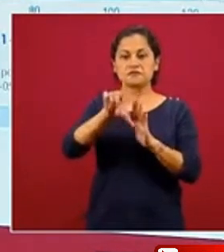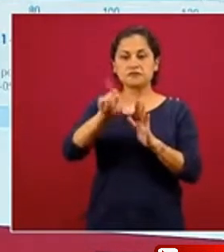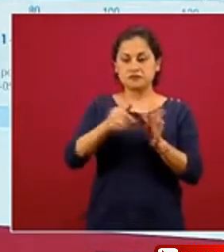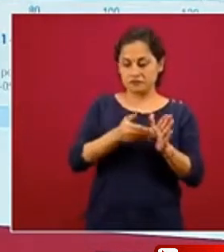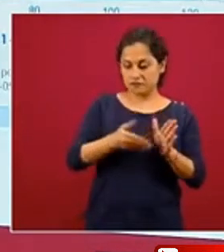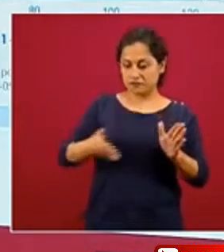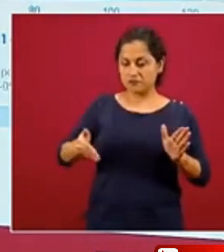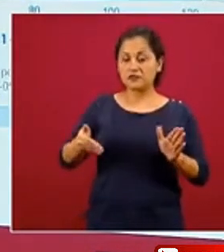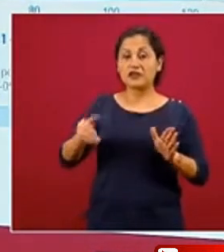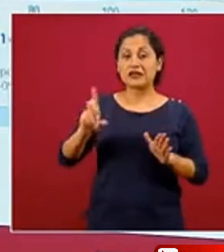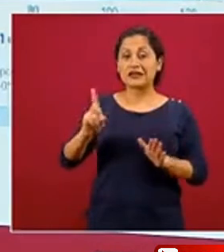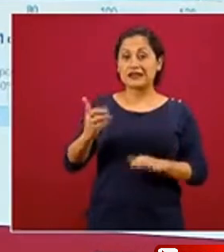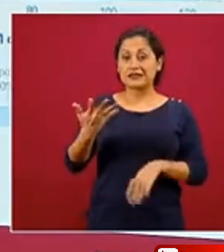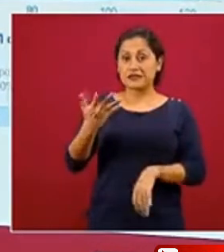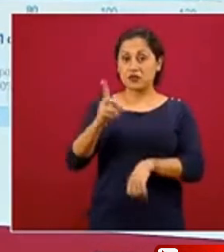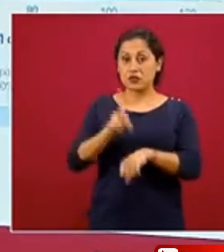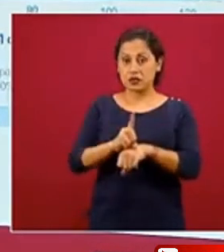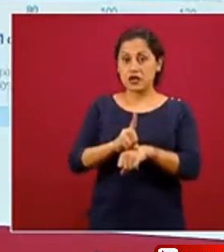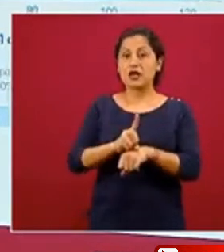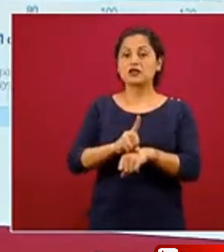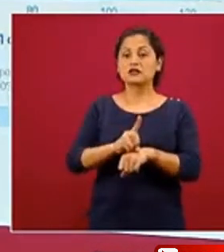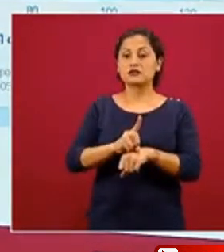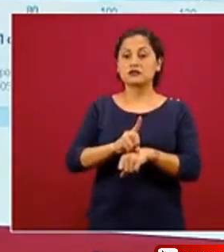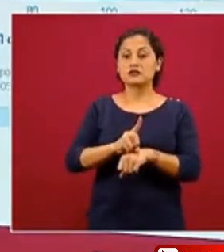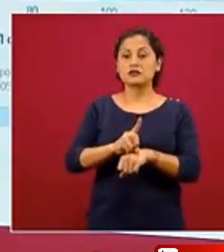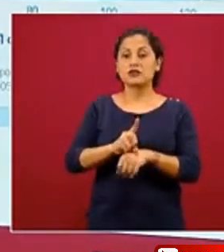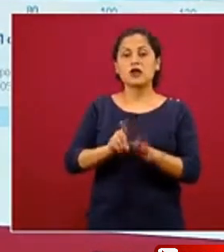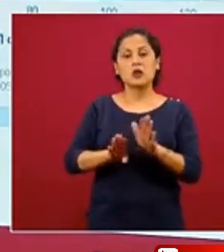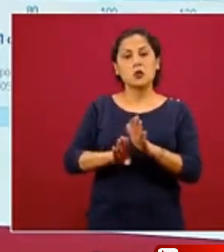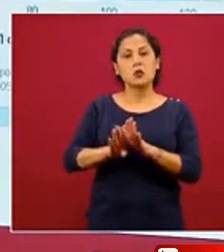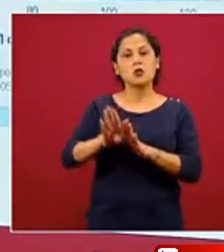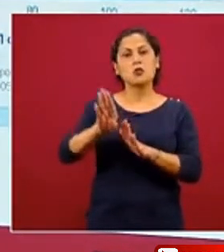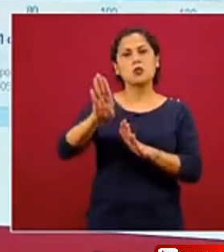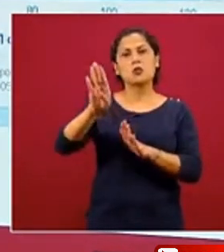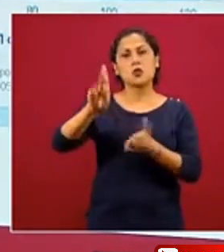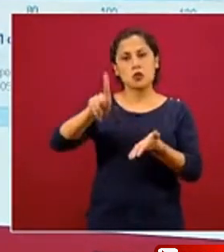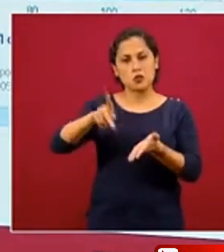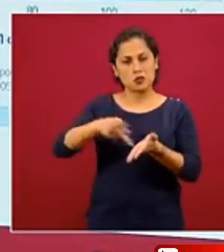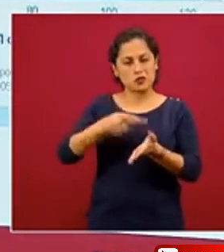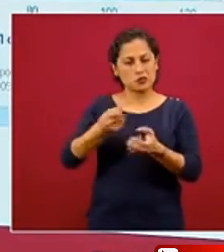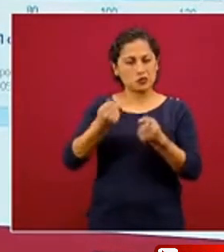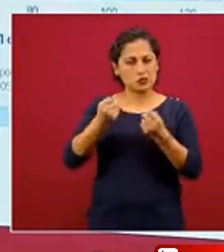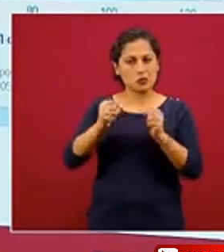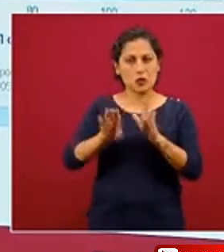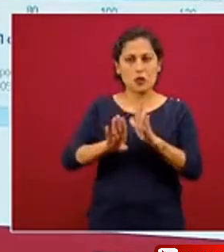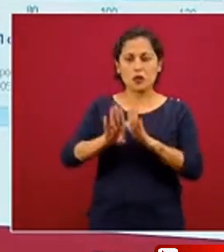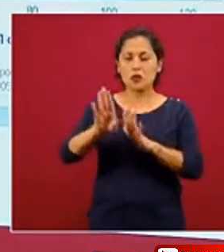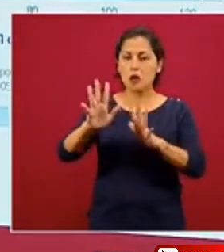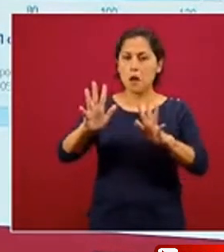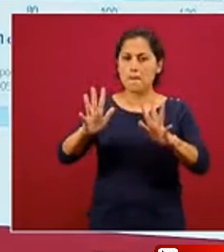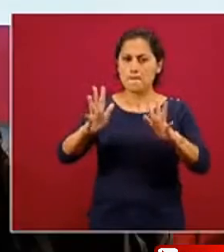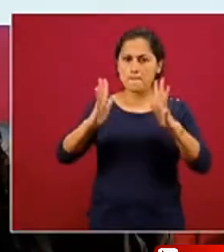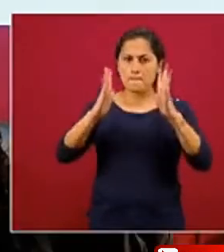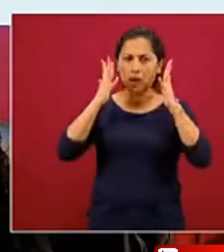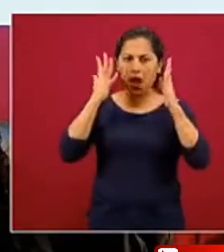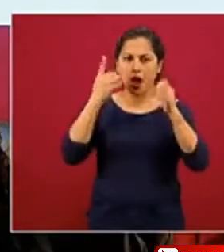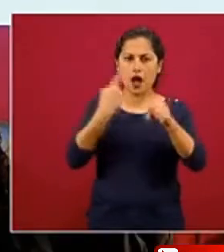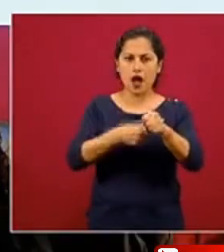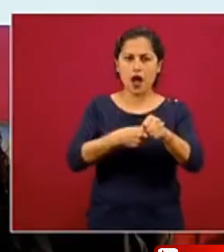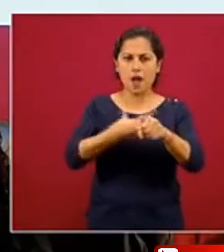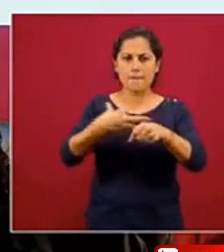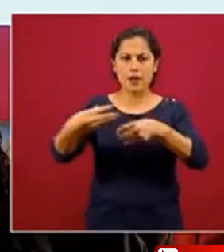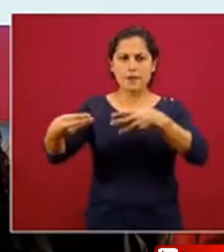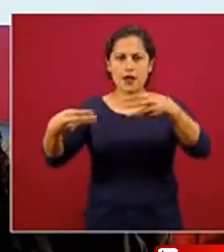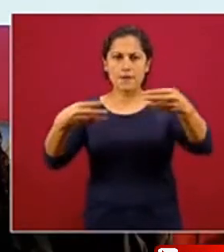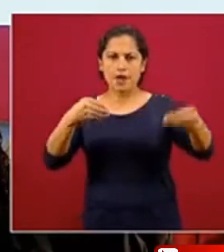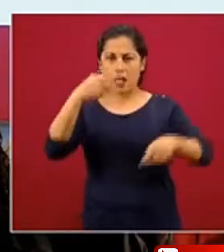día 35, empezó a tener esta otra inclinación, es decir, esta otra velocidad que es mayor a la de